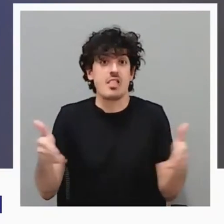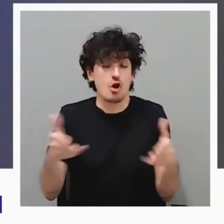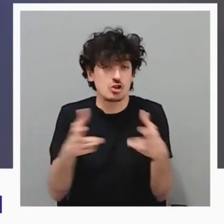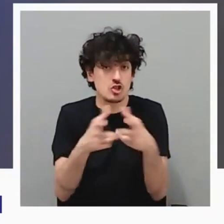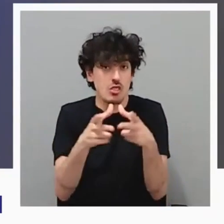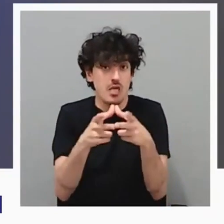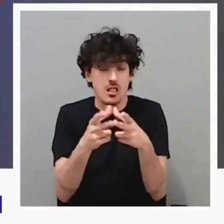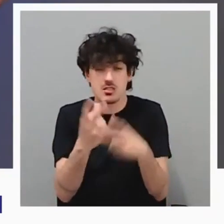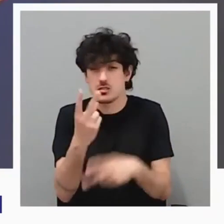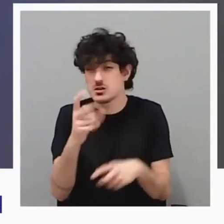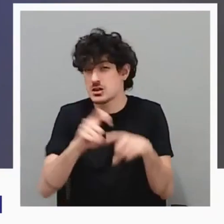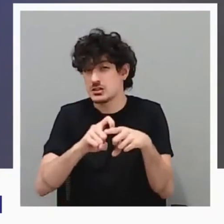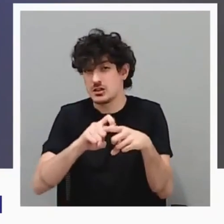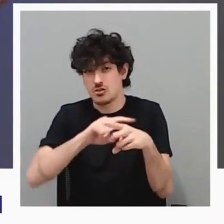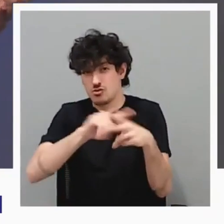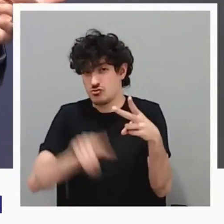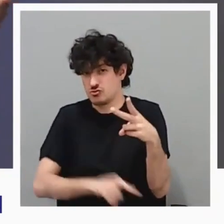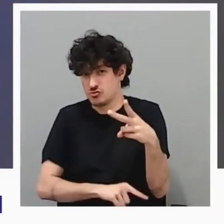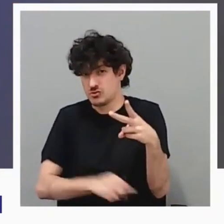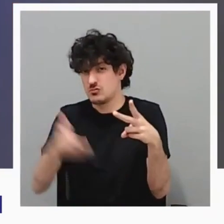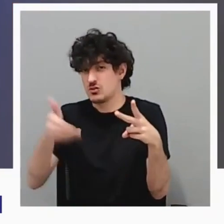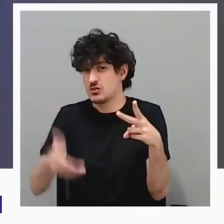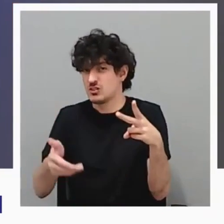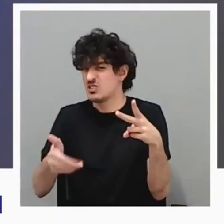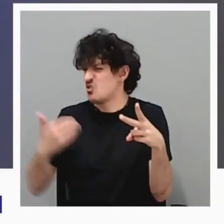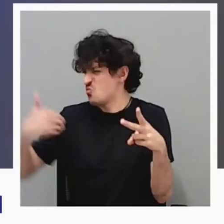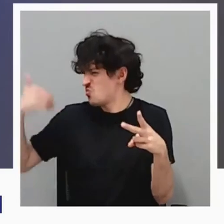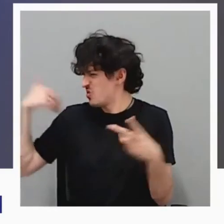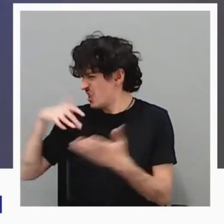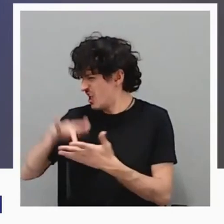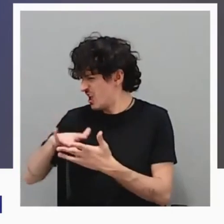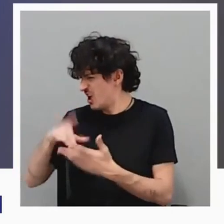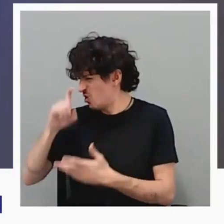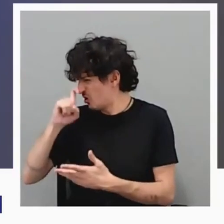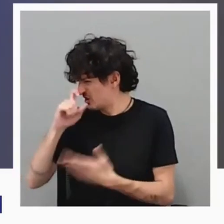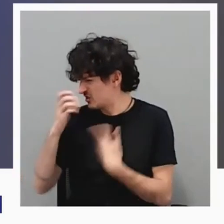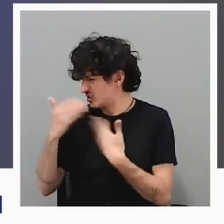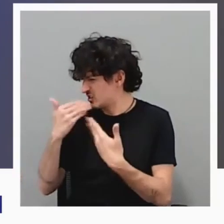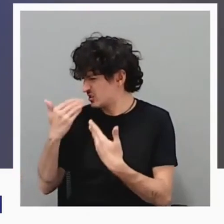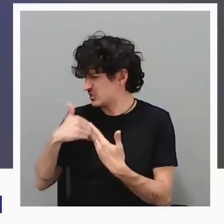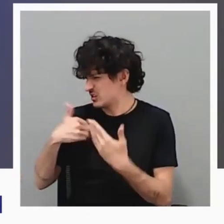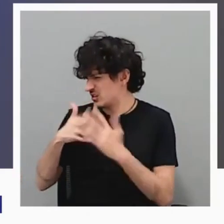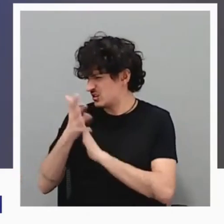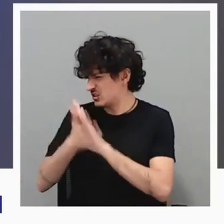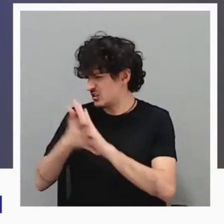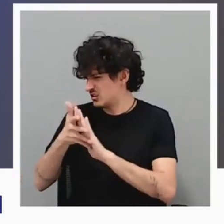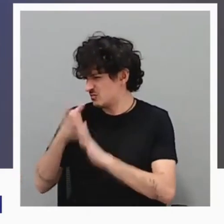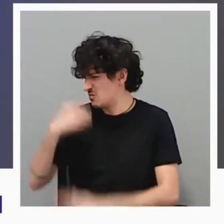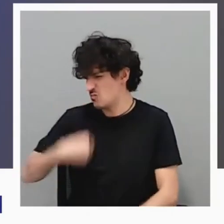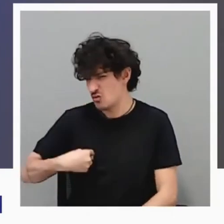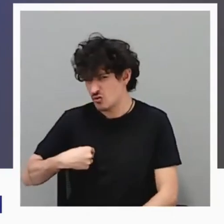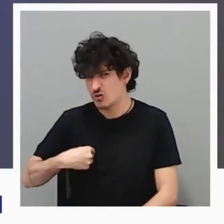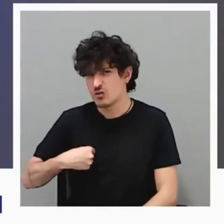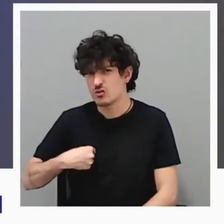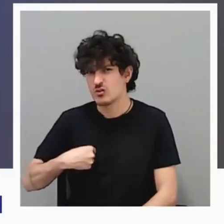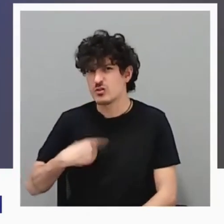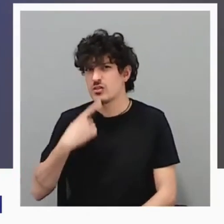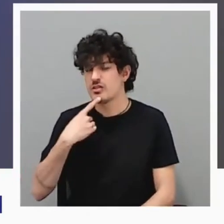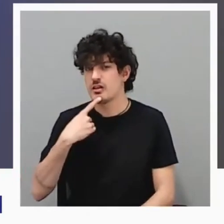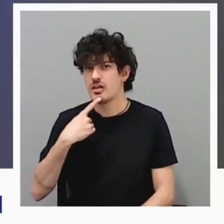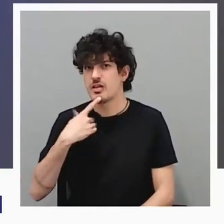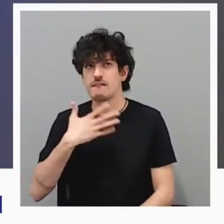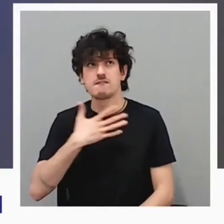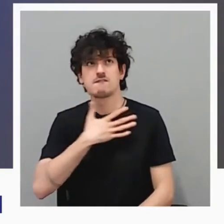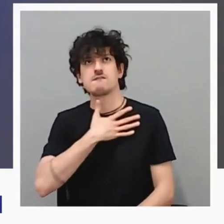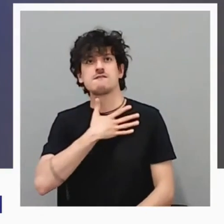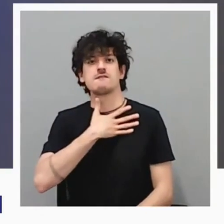fundamentales. Lo mencionábamos el día que tuvimos la charla previa, ¿os acordáis, no? Que es lo que yo llamaba la determinación inteligente.